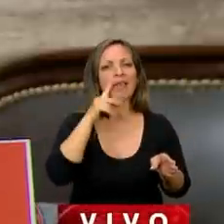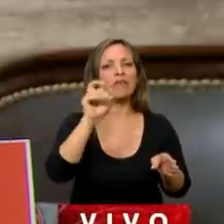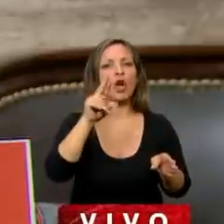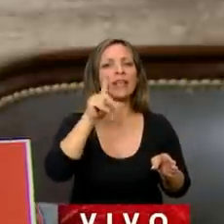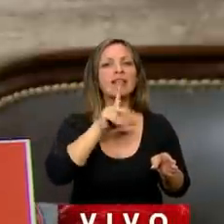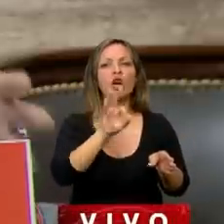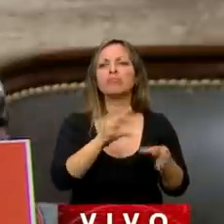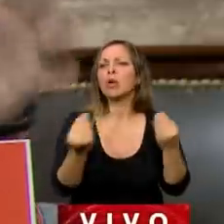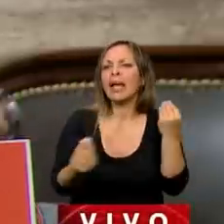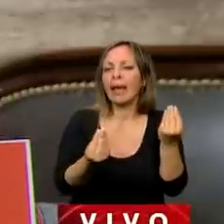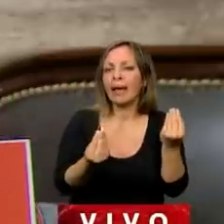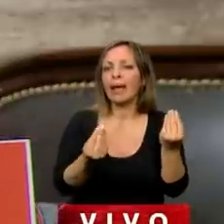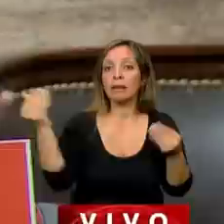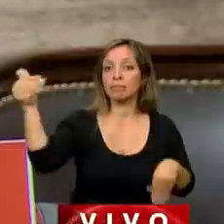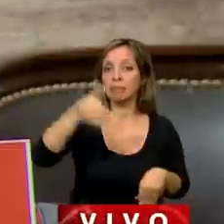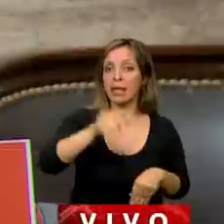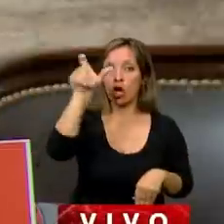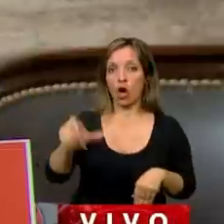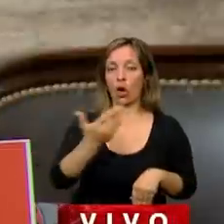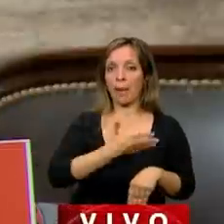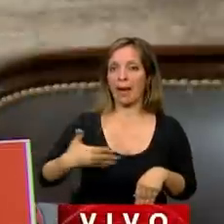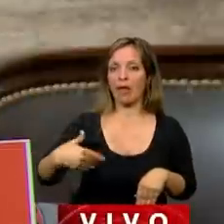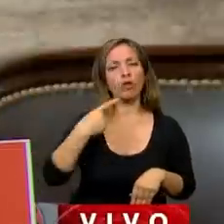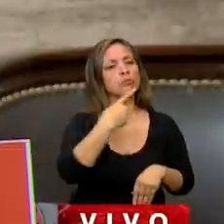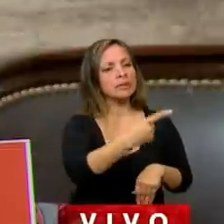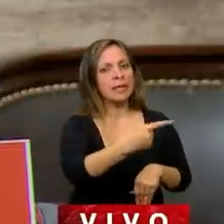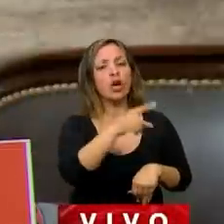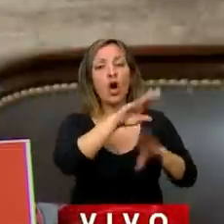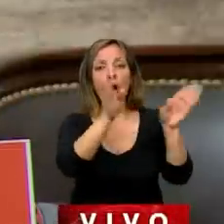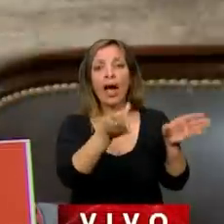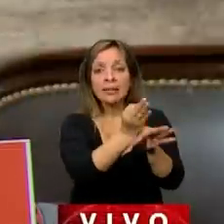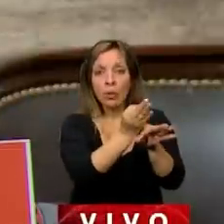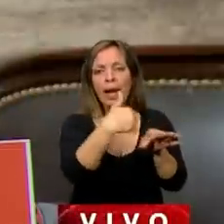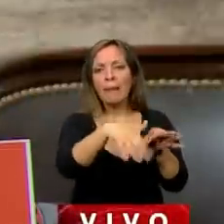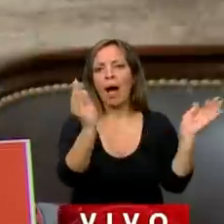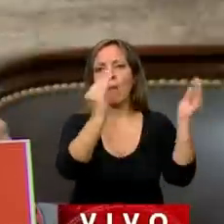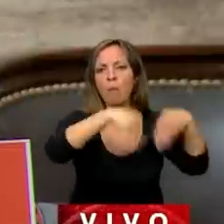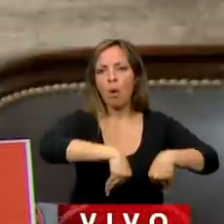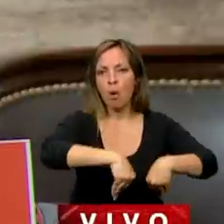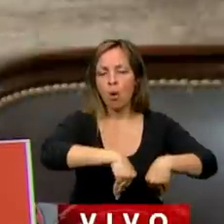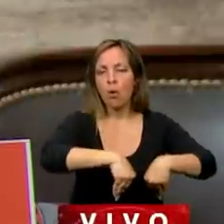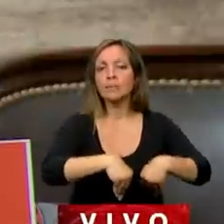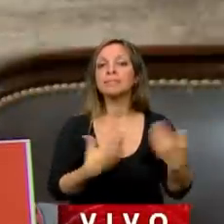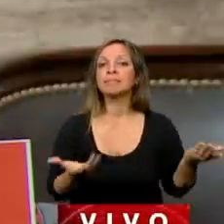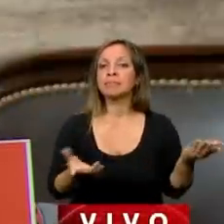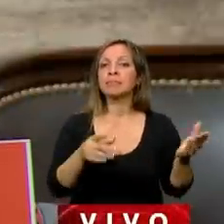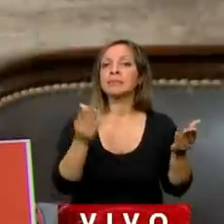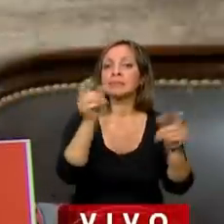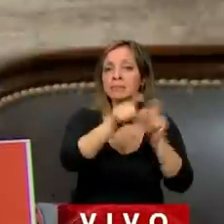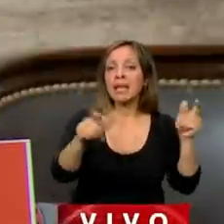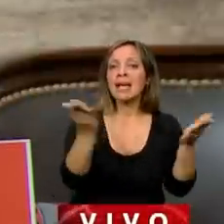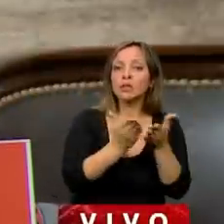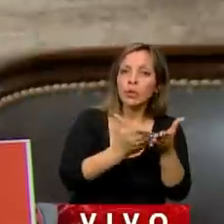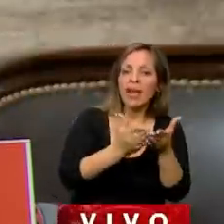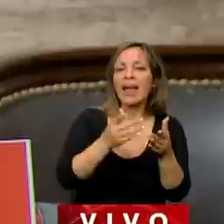pasó? Vino el gobernador y dijo que se iba a derrumbar esa escuela. Los estudiantes y los